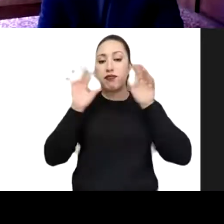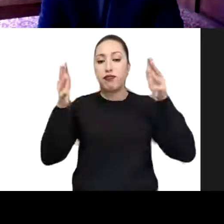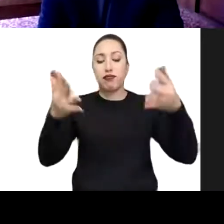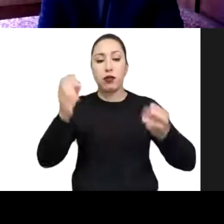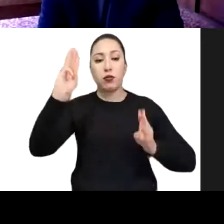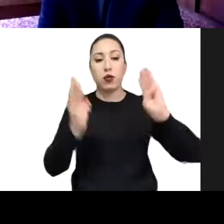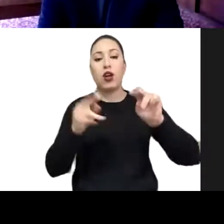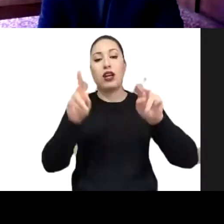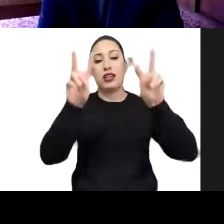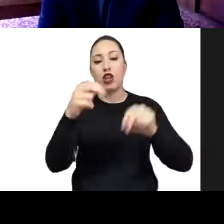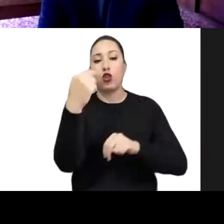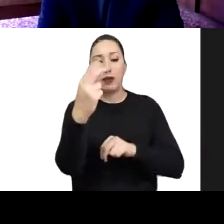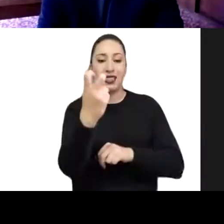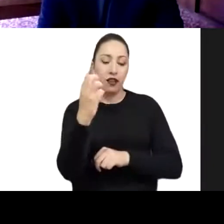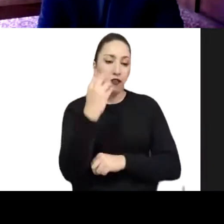Y bueno, pues